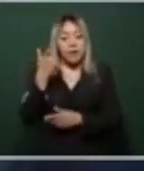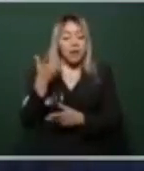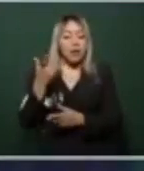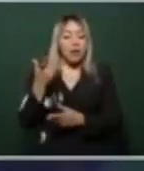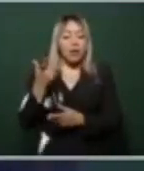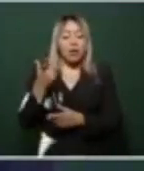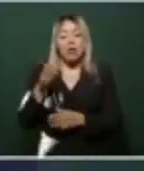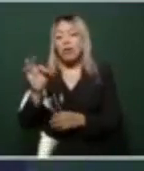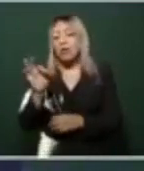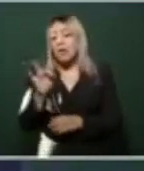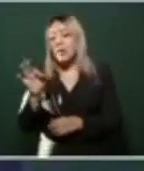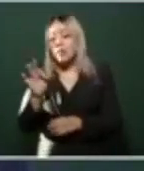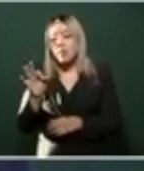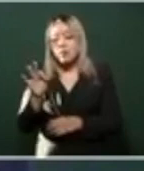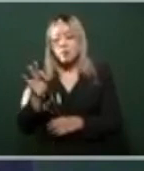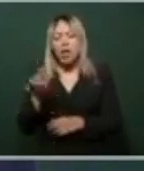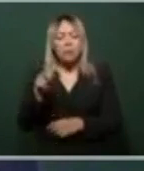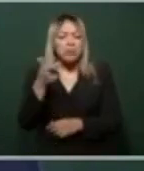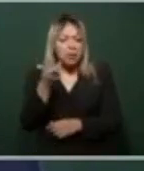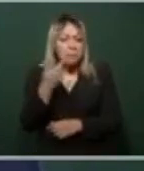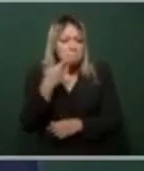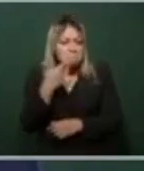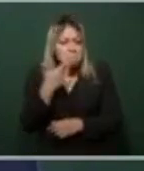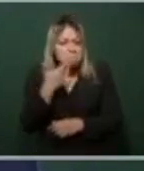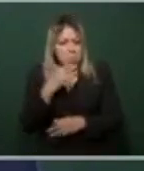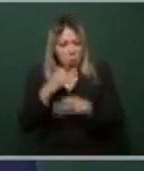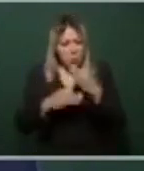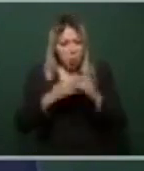procedencia lícita.